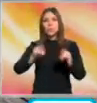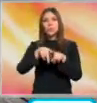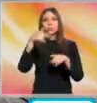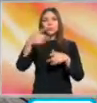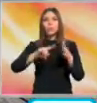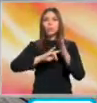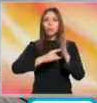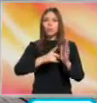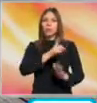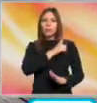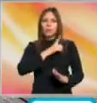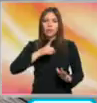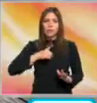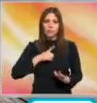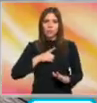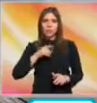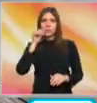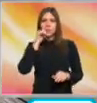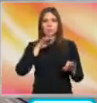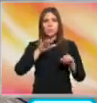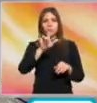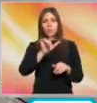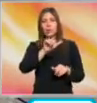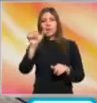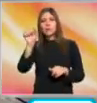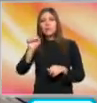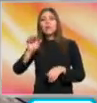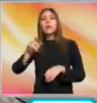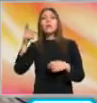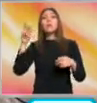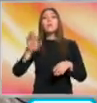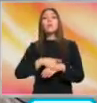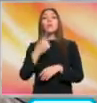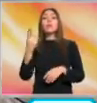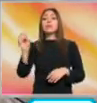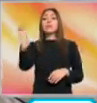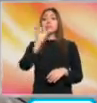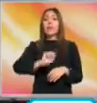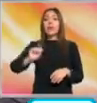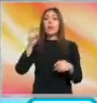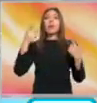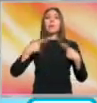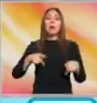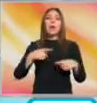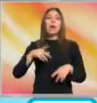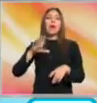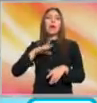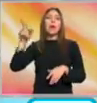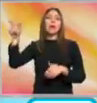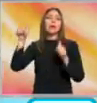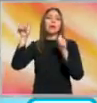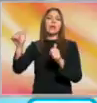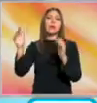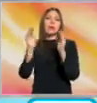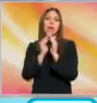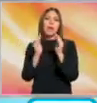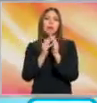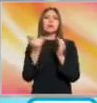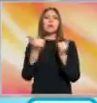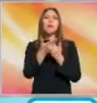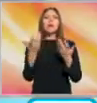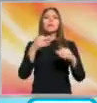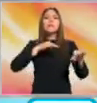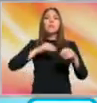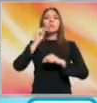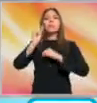de pero así lunes a es. sábado. Sí, así es. Sí, porque los sábados es cuando las personas están en su casa y es cuando yo voy generando también mi trabajo, ¿cierto? Es